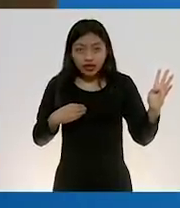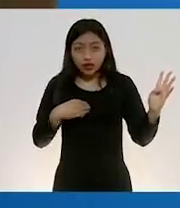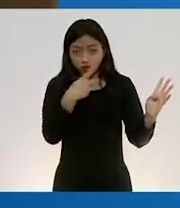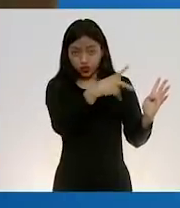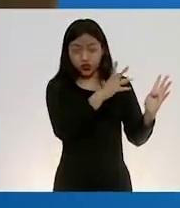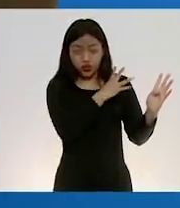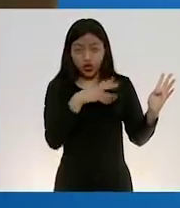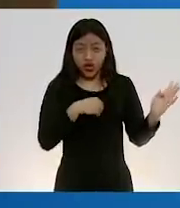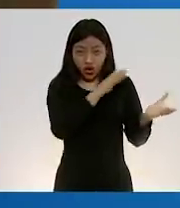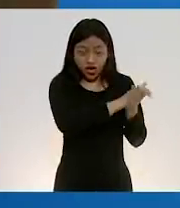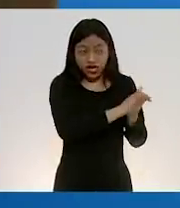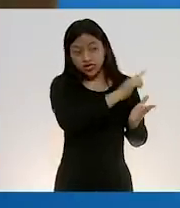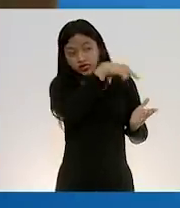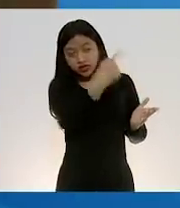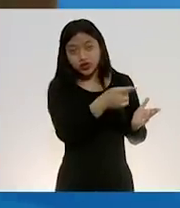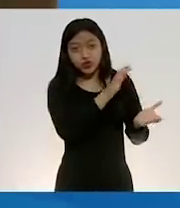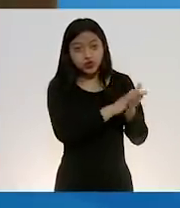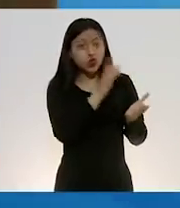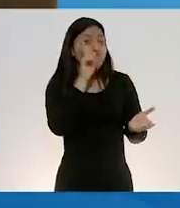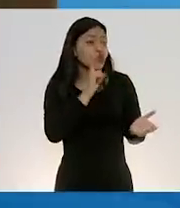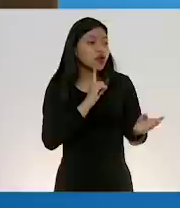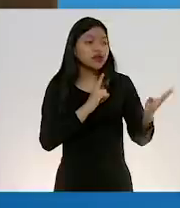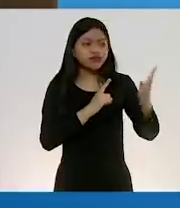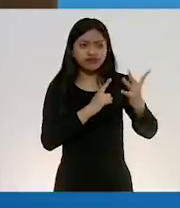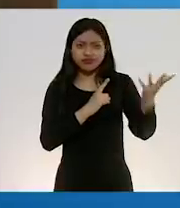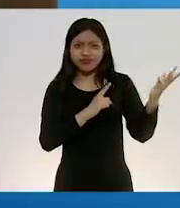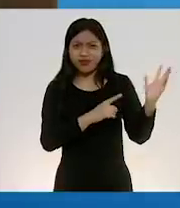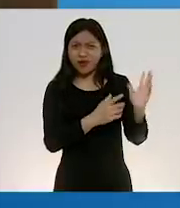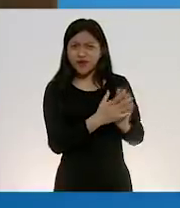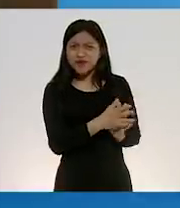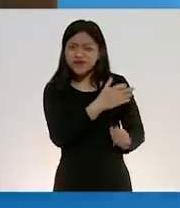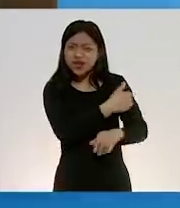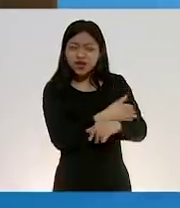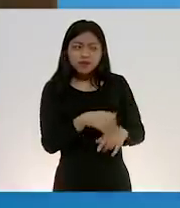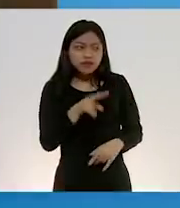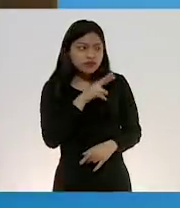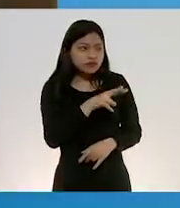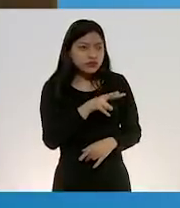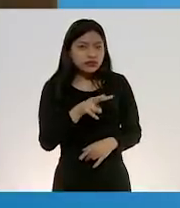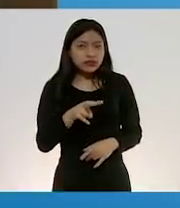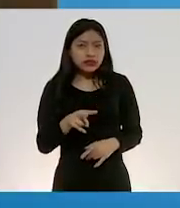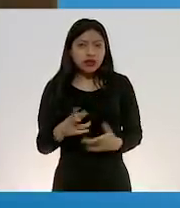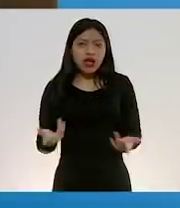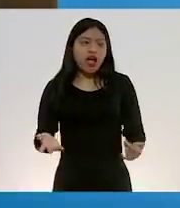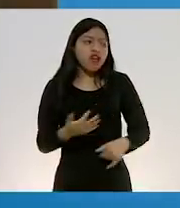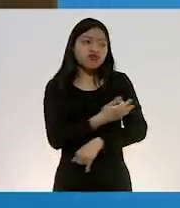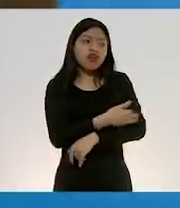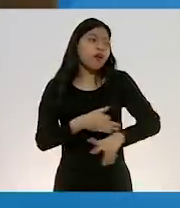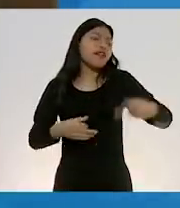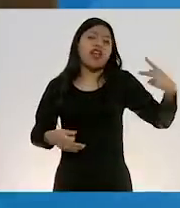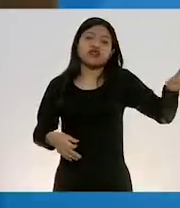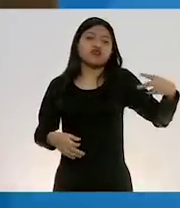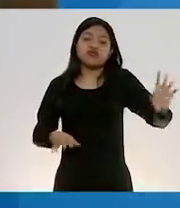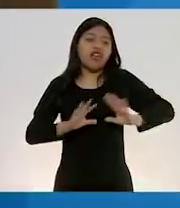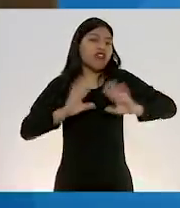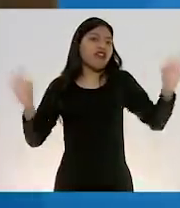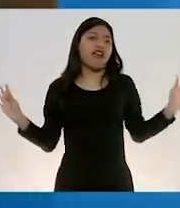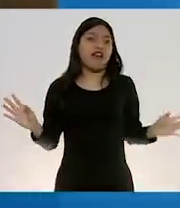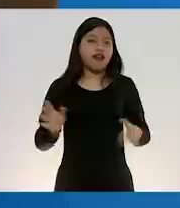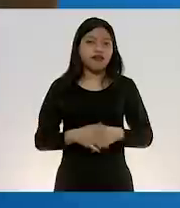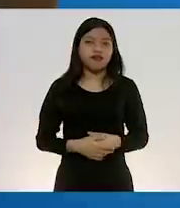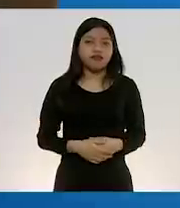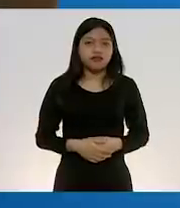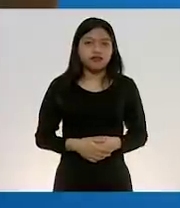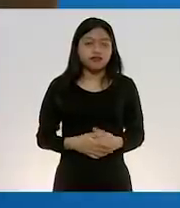hija. ¿Qué parentesco hay? Y finalmente lo resuelven diciendo la parentela, porque se supone que